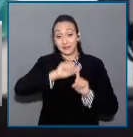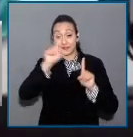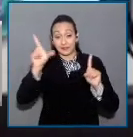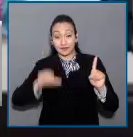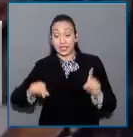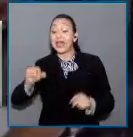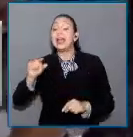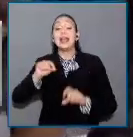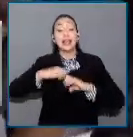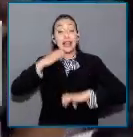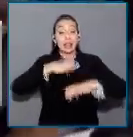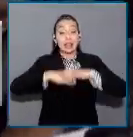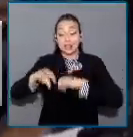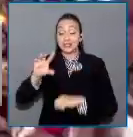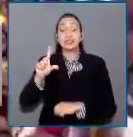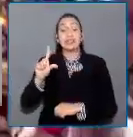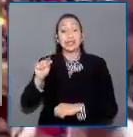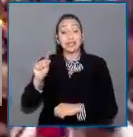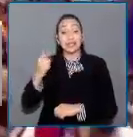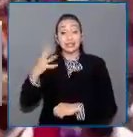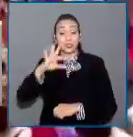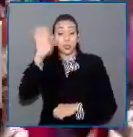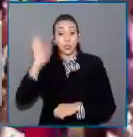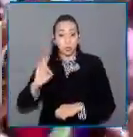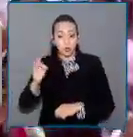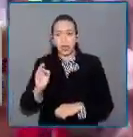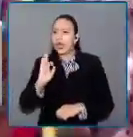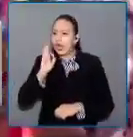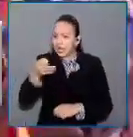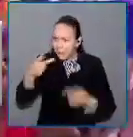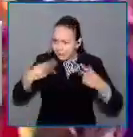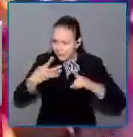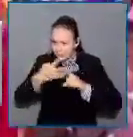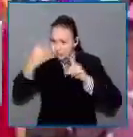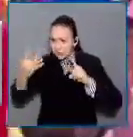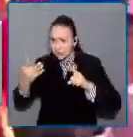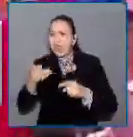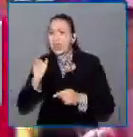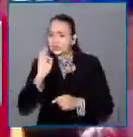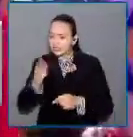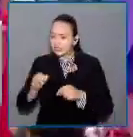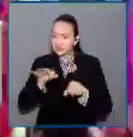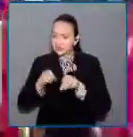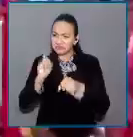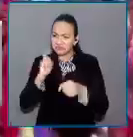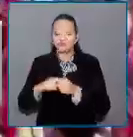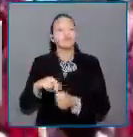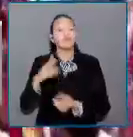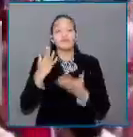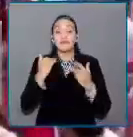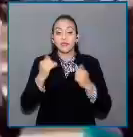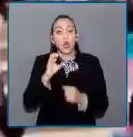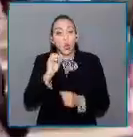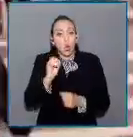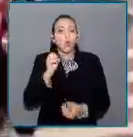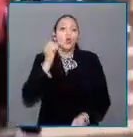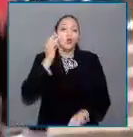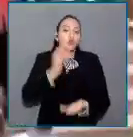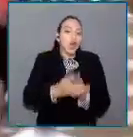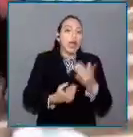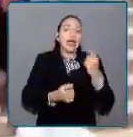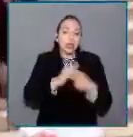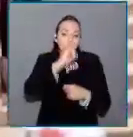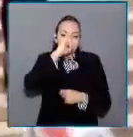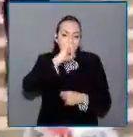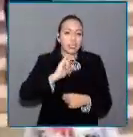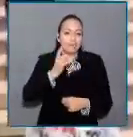le dan trabajo a este sector de la población y solo 25% de los empleadores consideran contratarles para vacantes difíciles